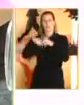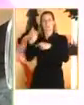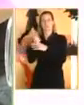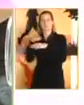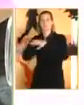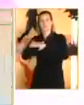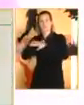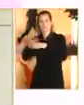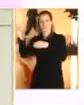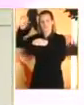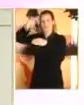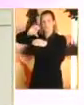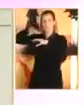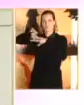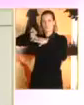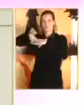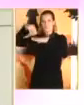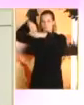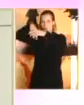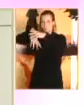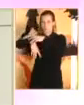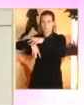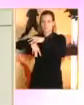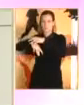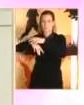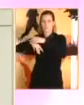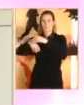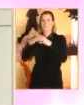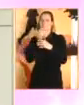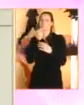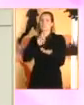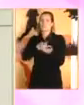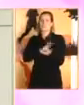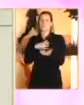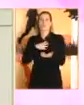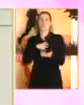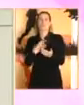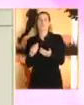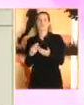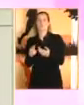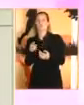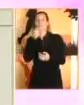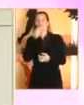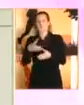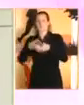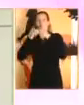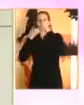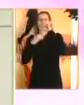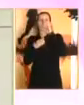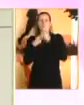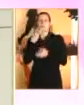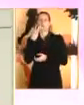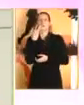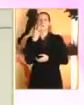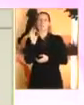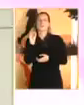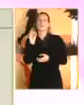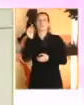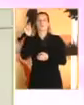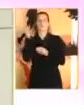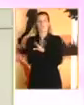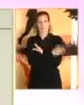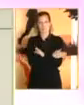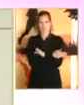es incapacidad para conciliar el sueño, podemos tomarla media hora antes de acostarnos. ¿Media hora antes? Sí, si lo que tenemos es ansiedad porque llevamos un ritmo de